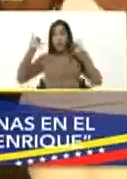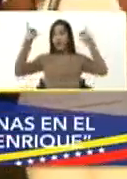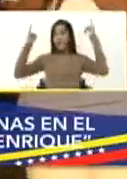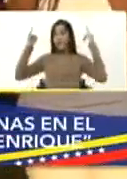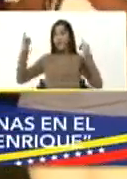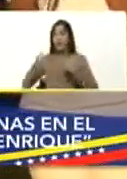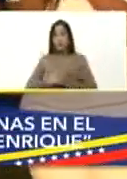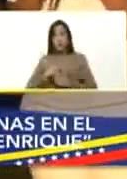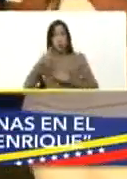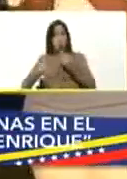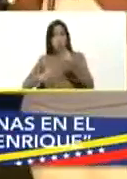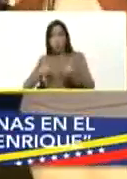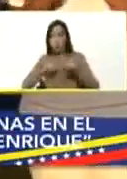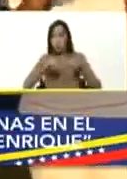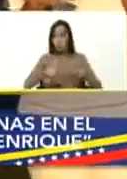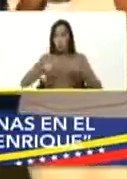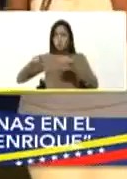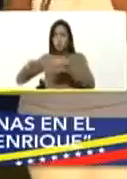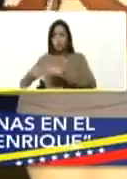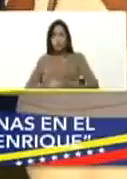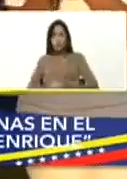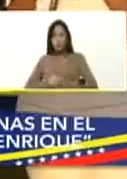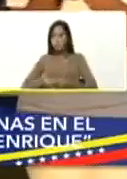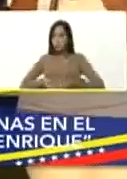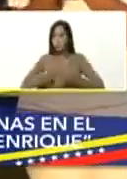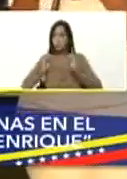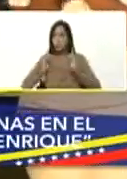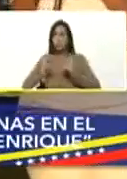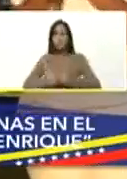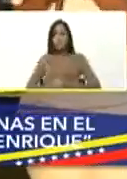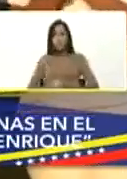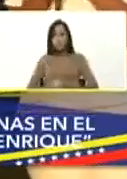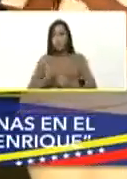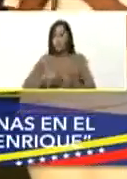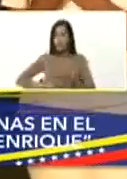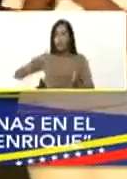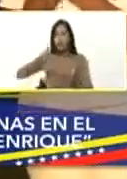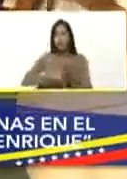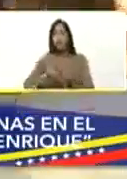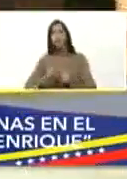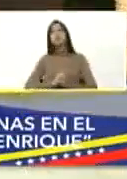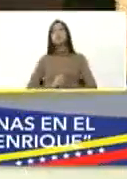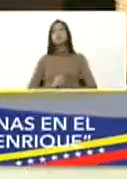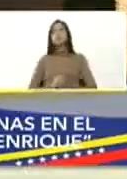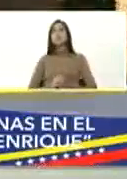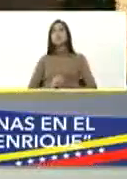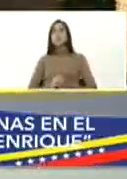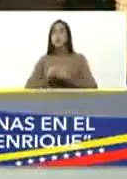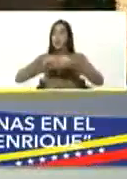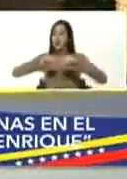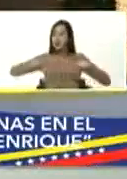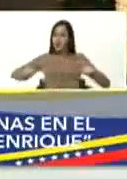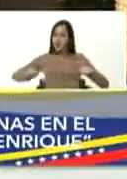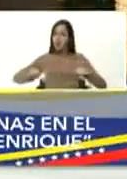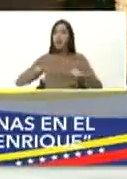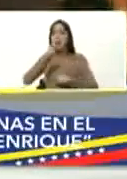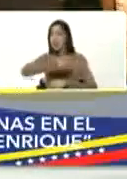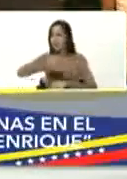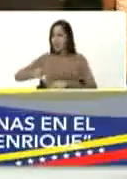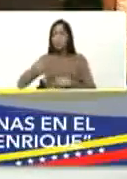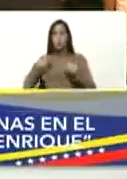Este proceso de entrega pues nos ha permitido ratificar que la tierra es de quien la habita,